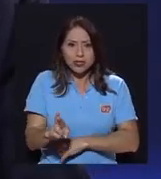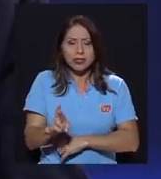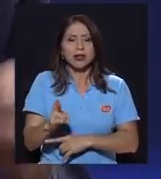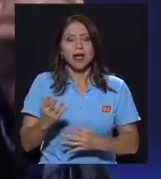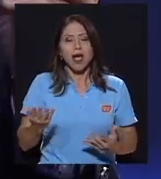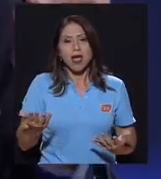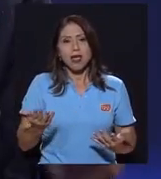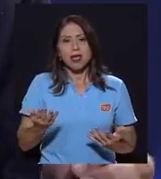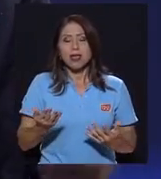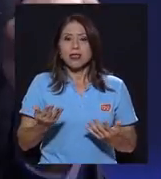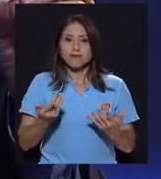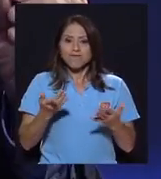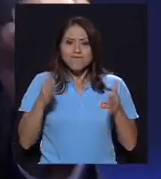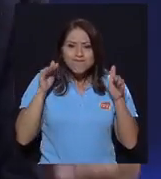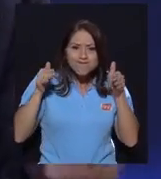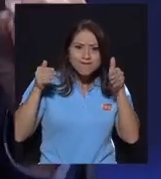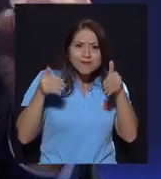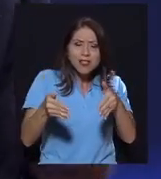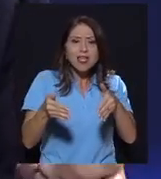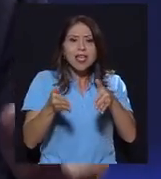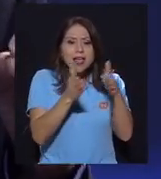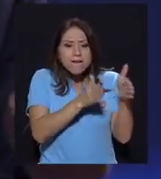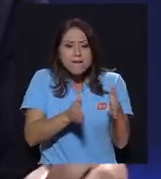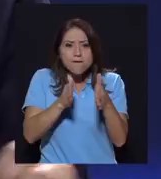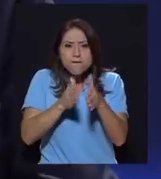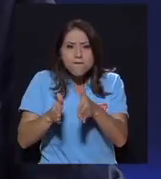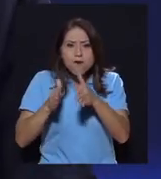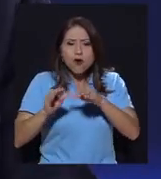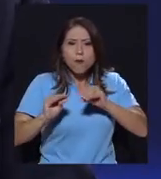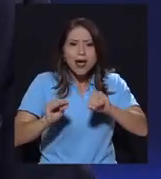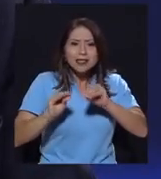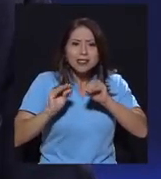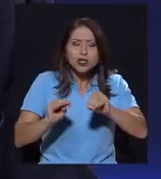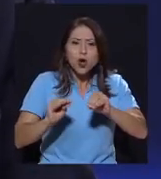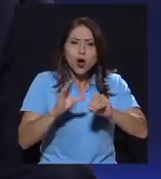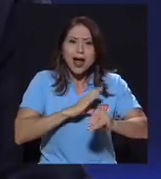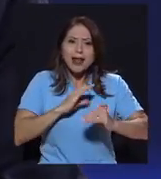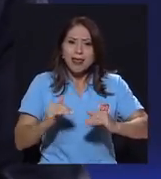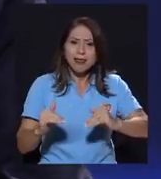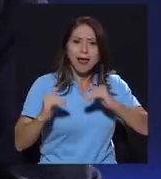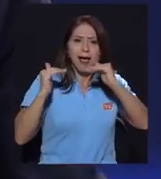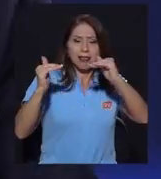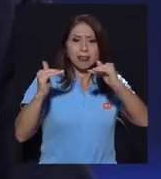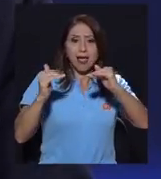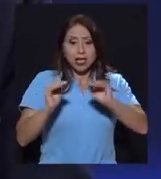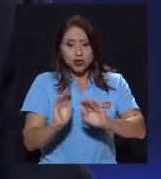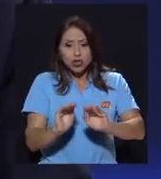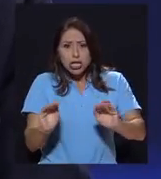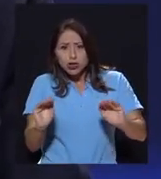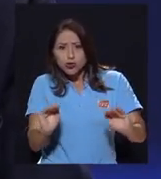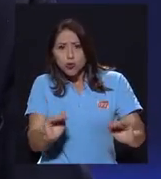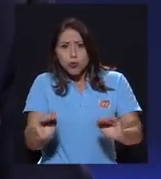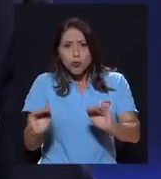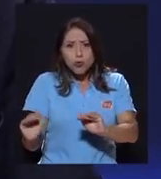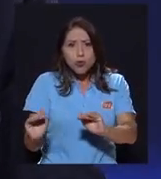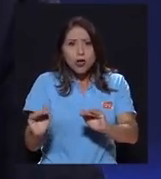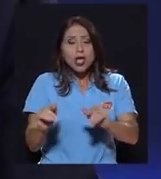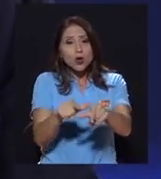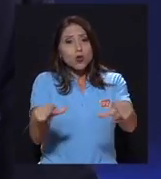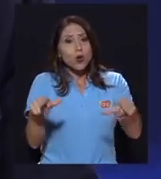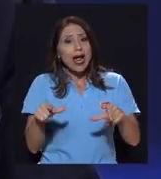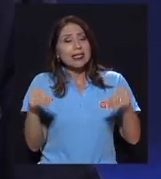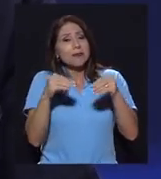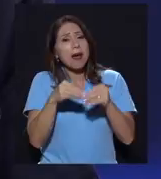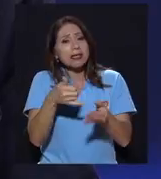e invertir en formación de alta calidad en primera infancia invertir en las zonas de más alta vulnerabilidad